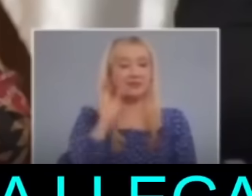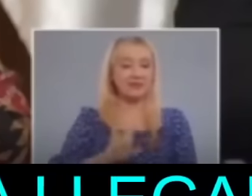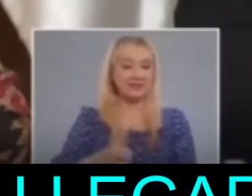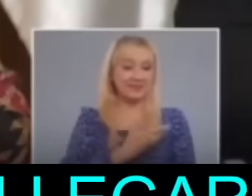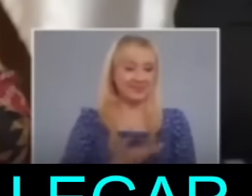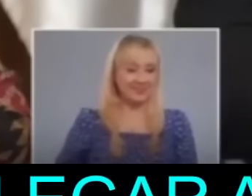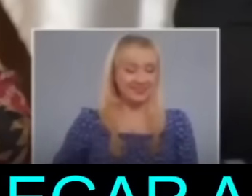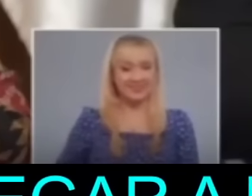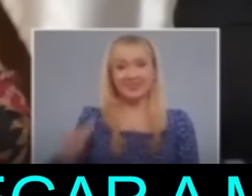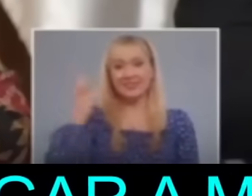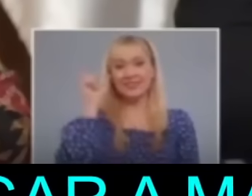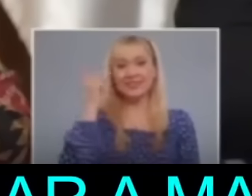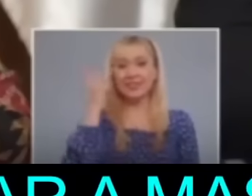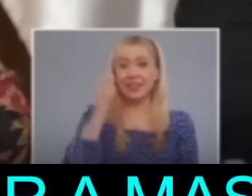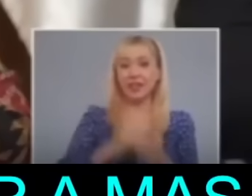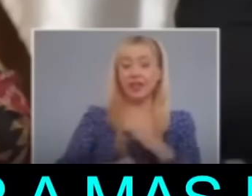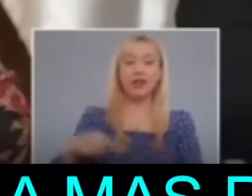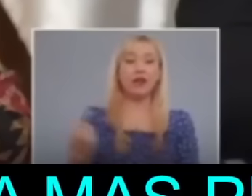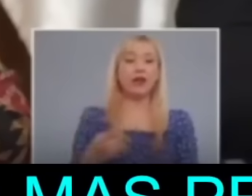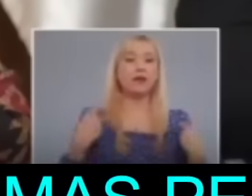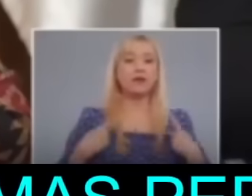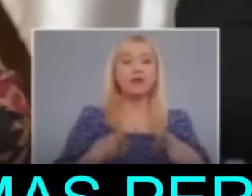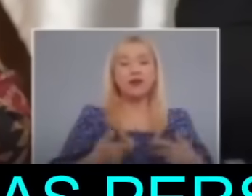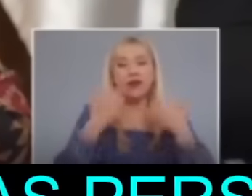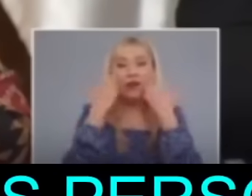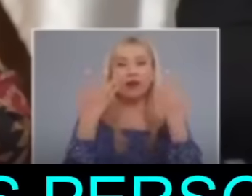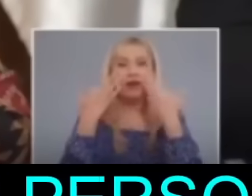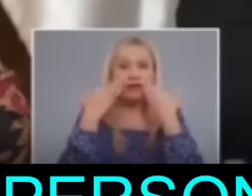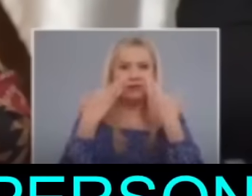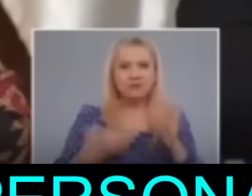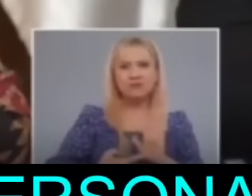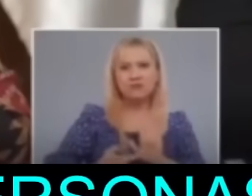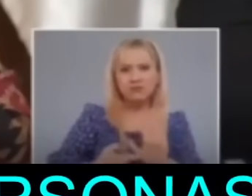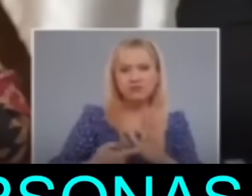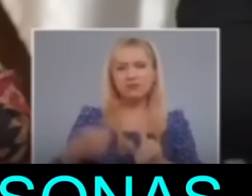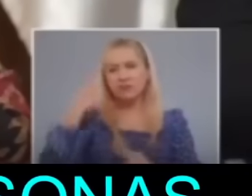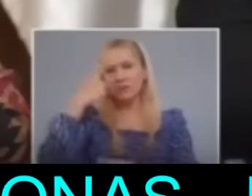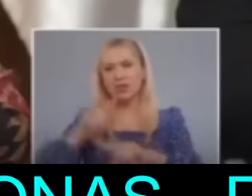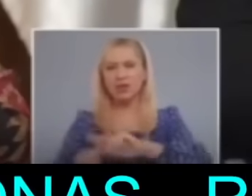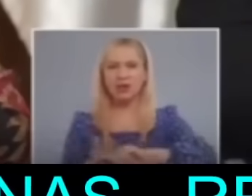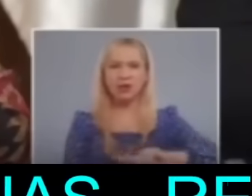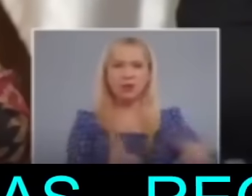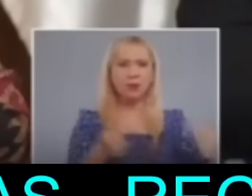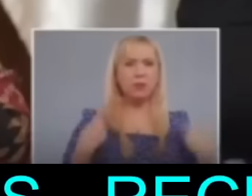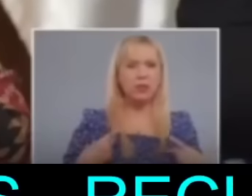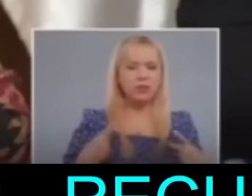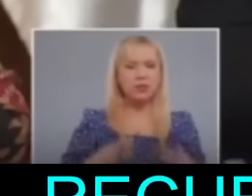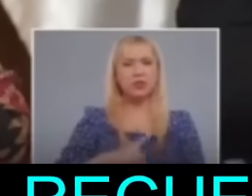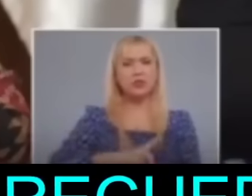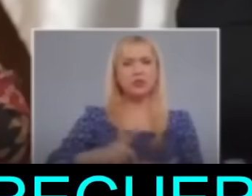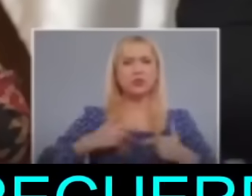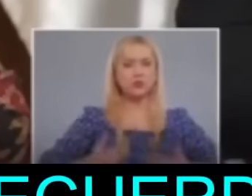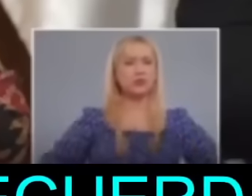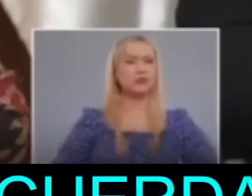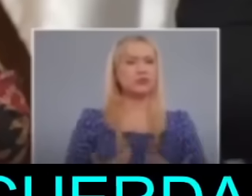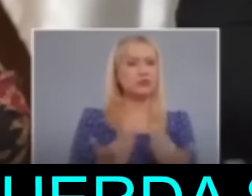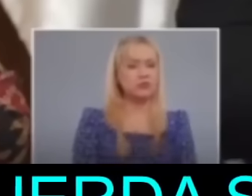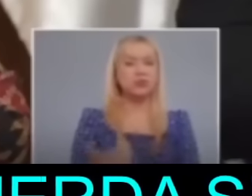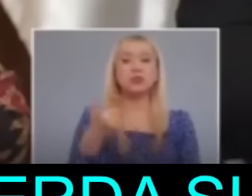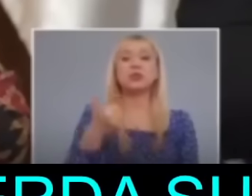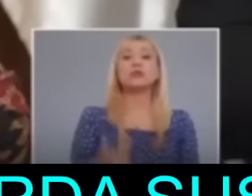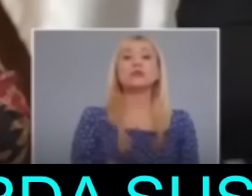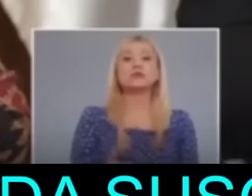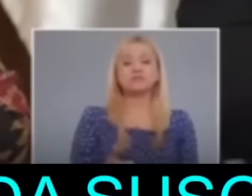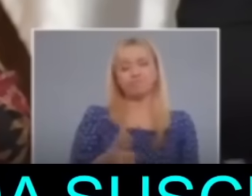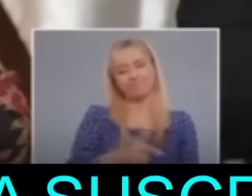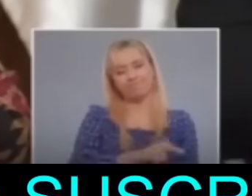la ciudadanía demanda un poder judicial transparente plural garante de los derechos humanos y sobre todo íntegro los